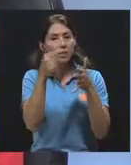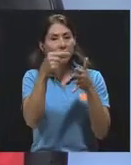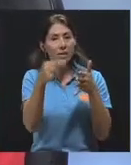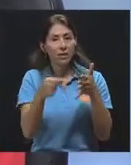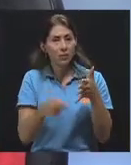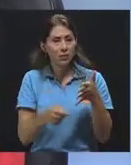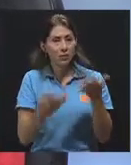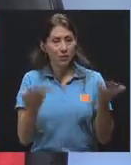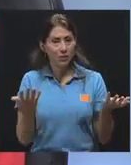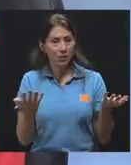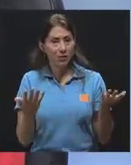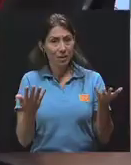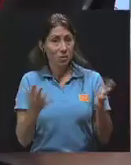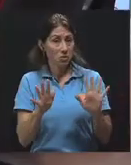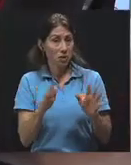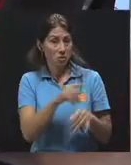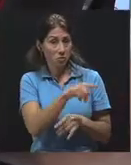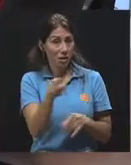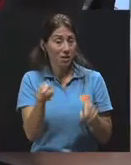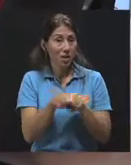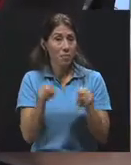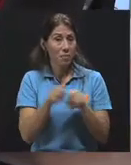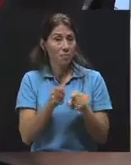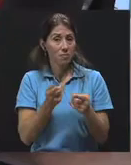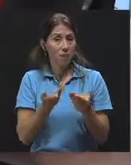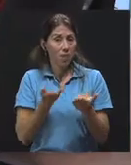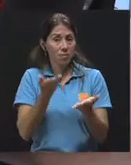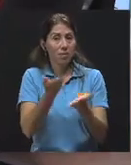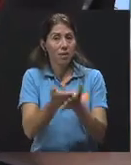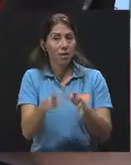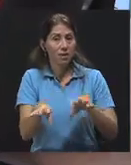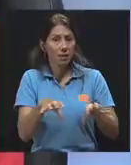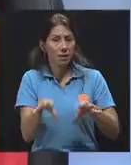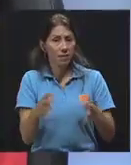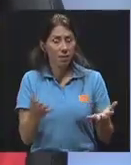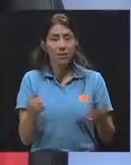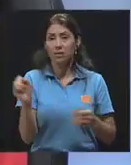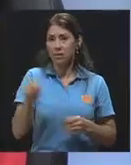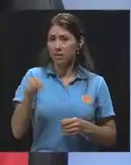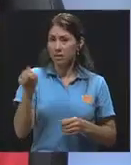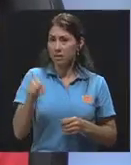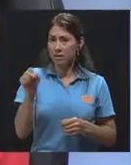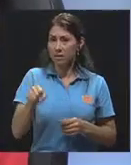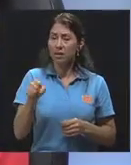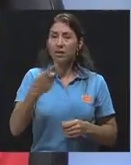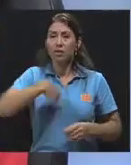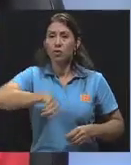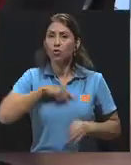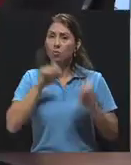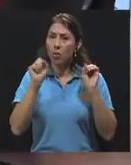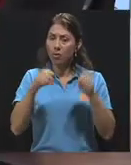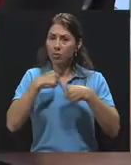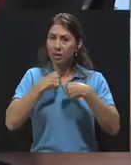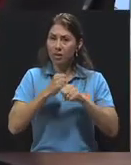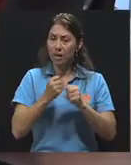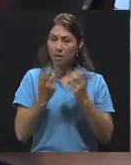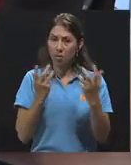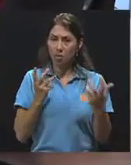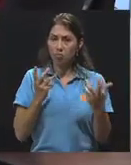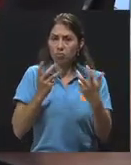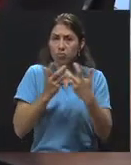y bueno, yo creo que ustedes nos planteen las necesidades también, porque eso, además, podemos desarrollar capacitaciones a la medida. Claro, o